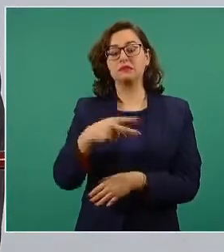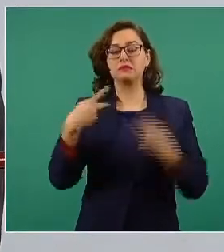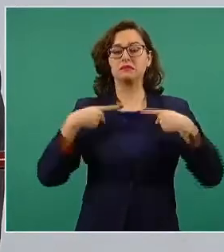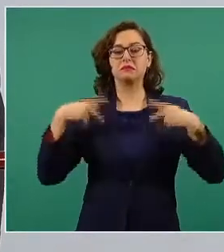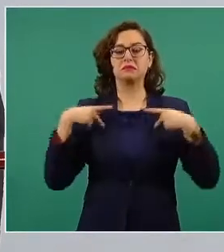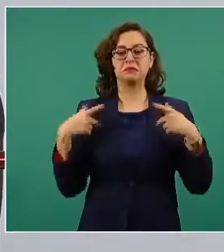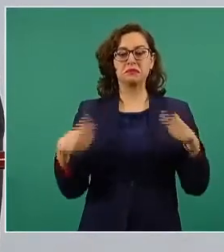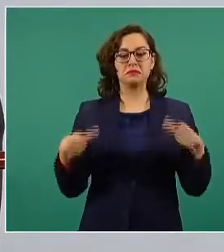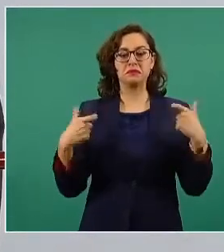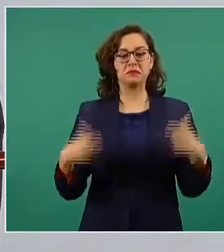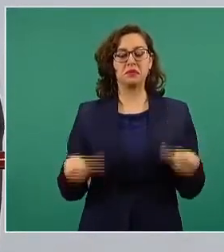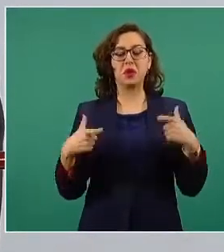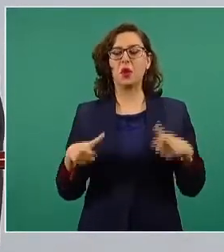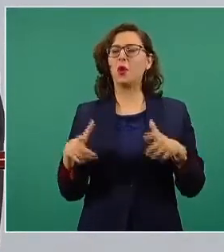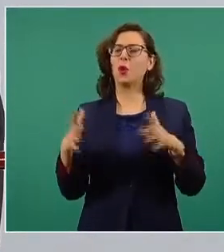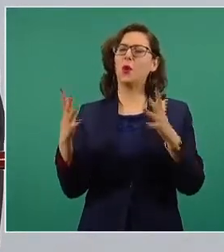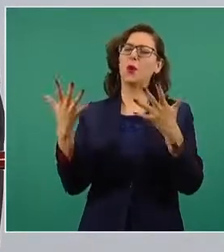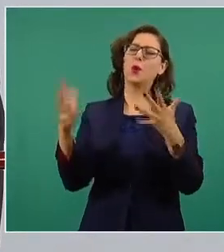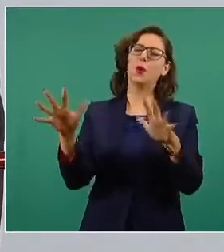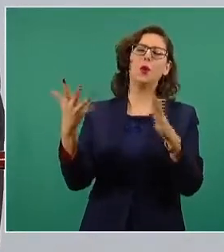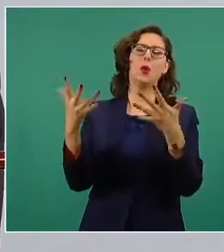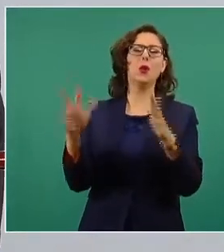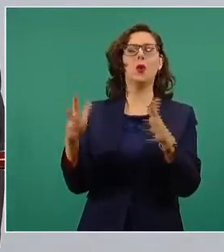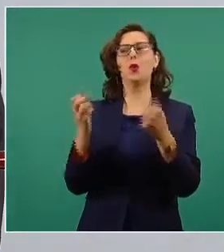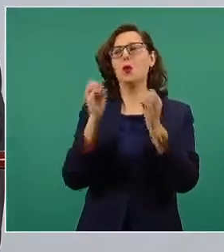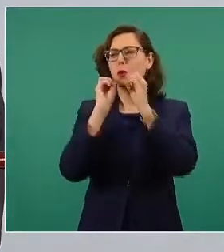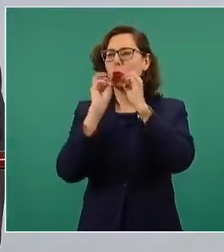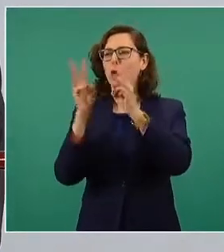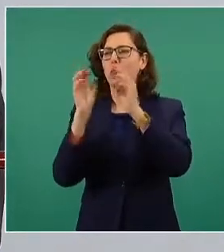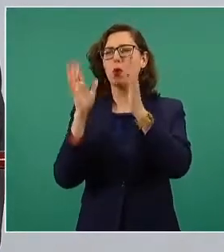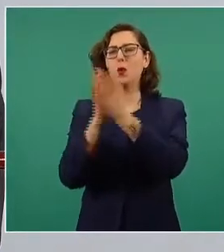pudientes lo celebraron.